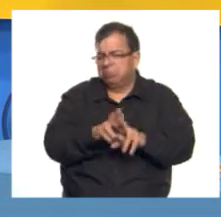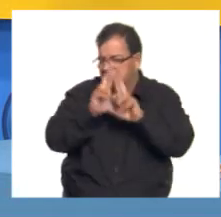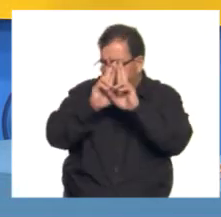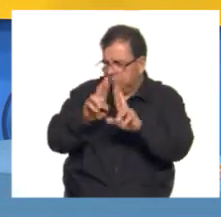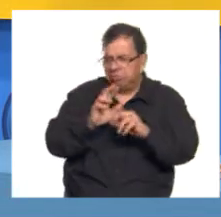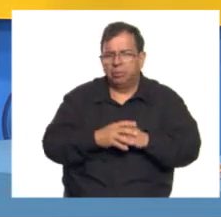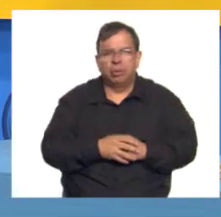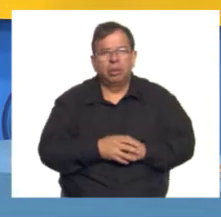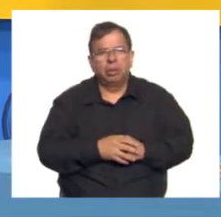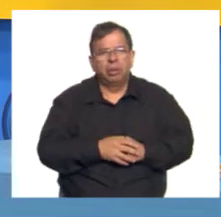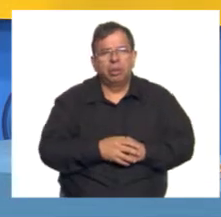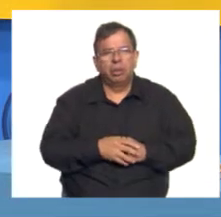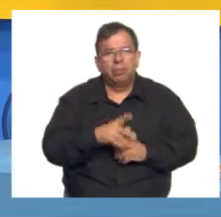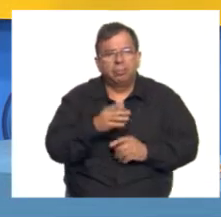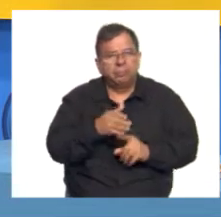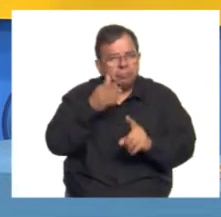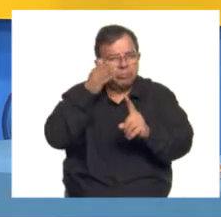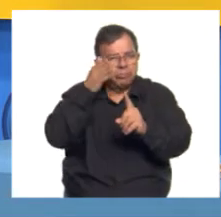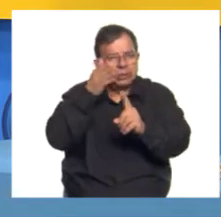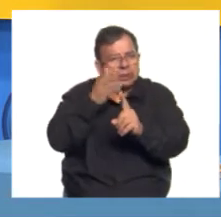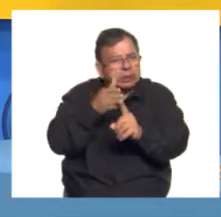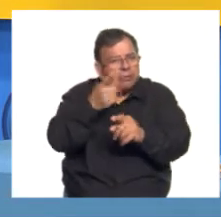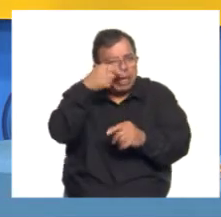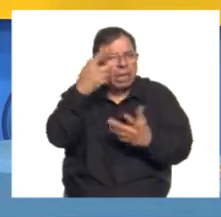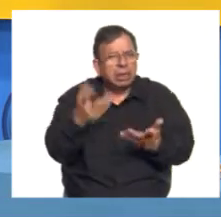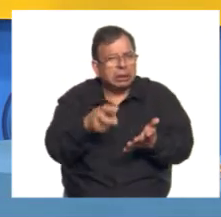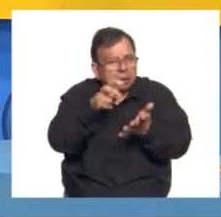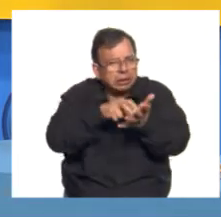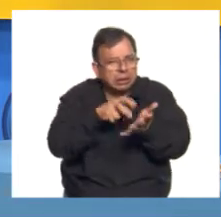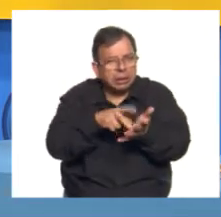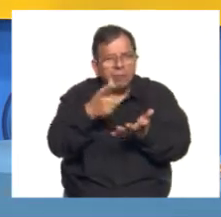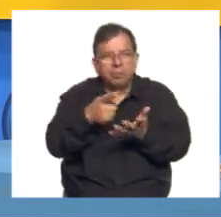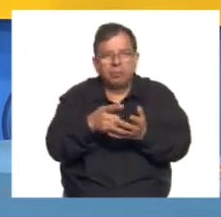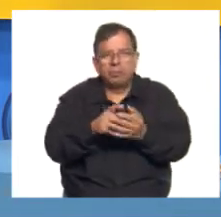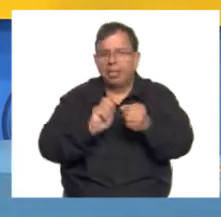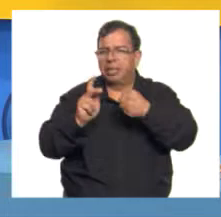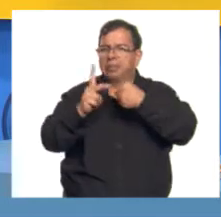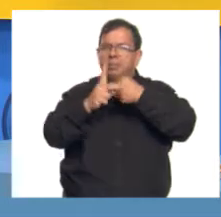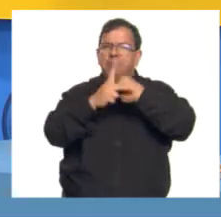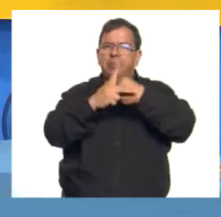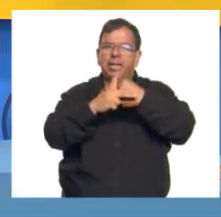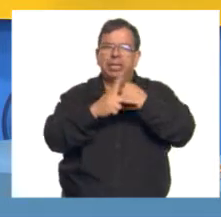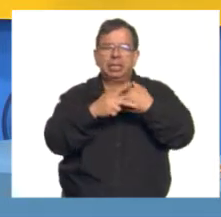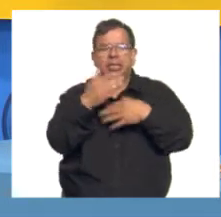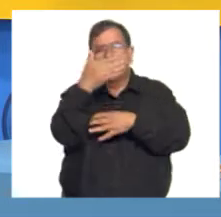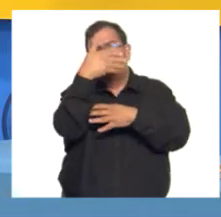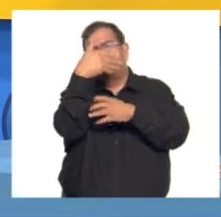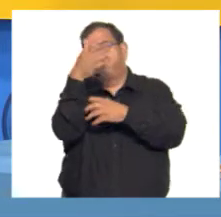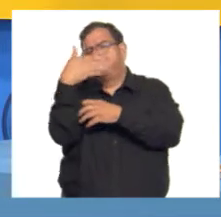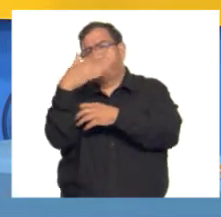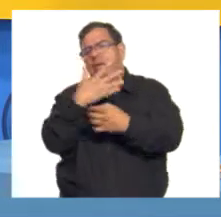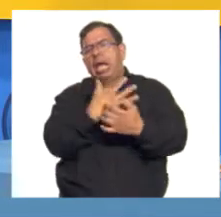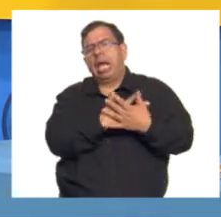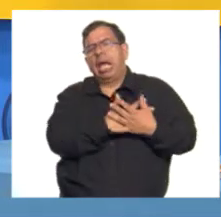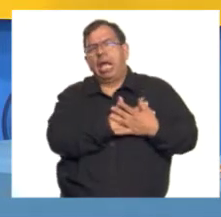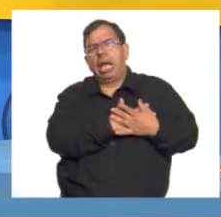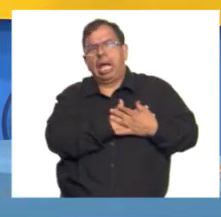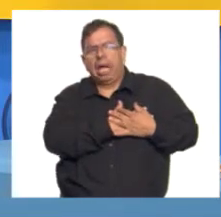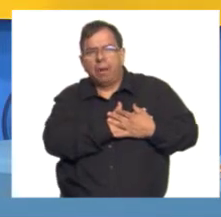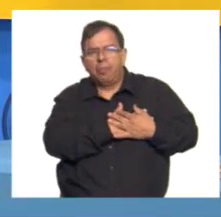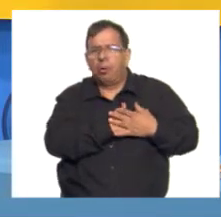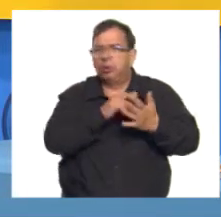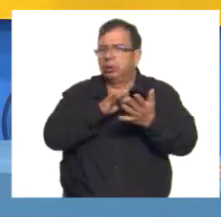creencias. El objetivo de esta reforma fue fomentar el amor a la patria y la conciencia de la solidaridad internacional